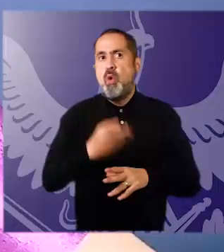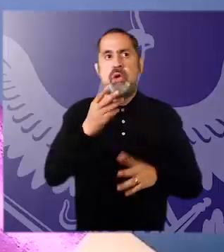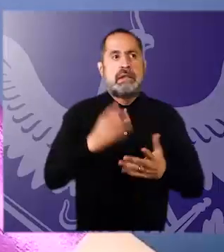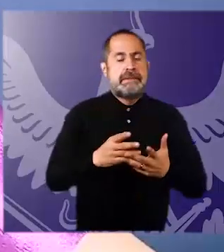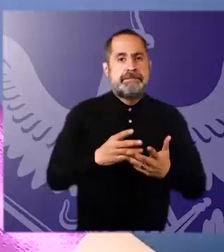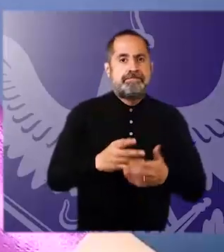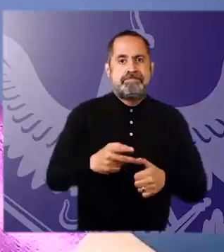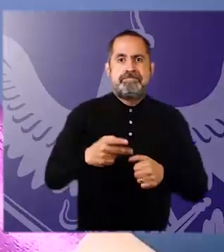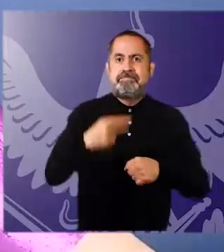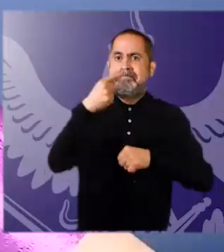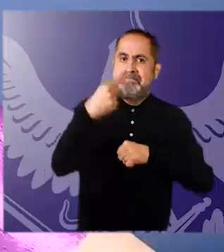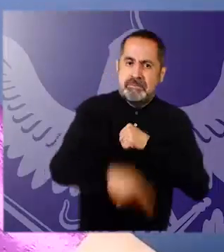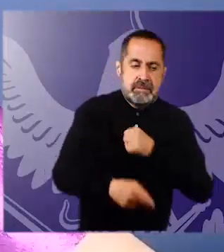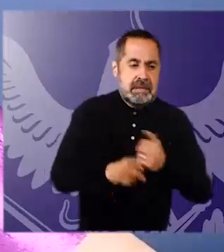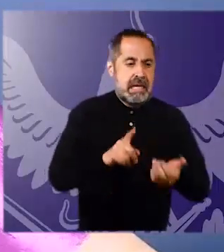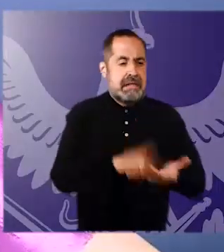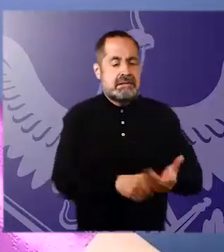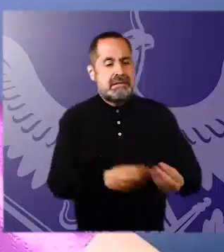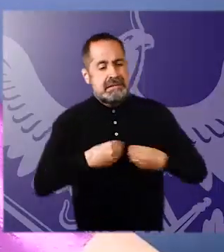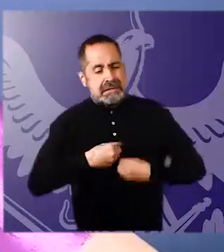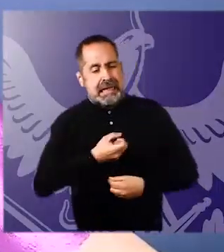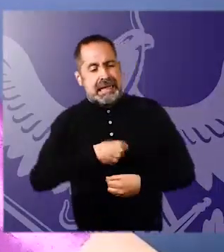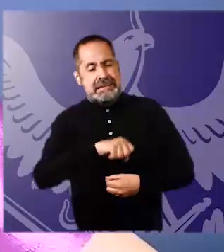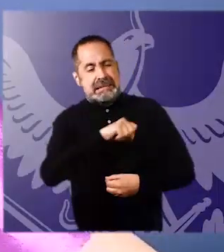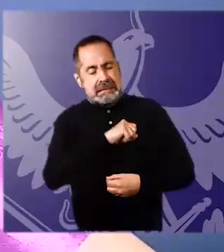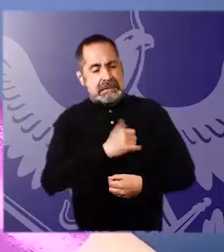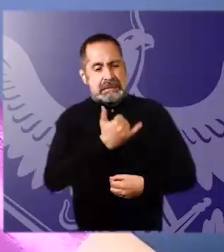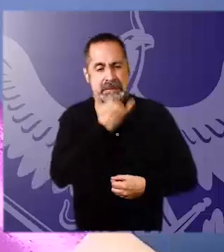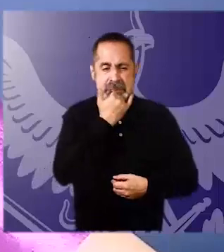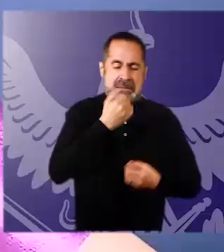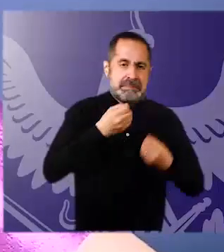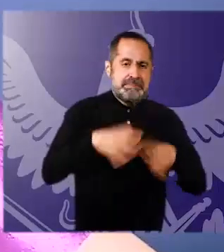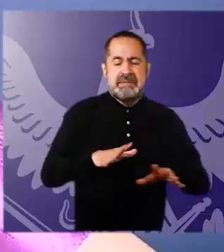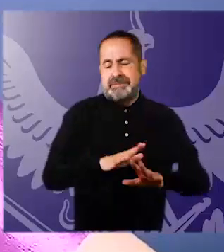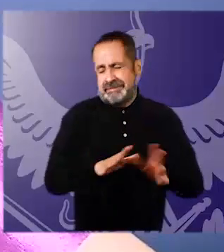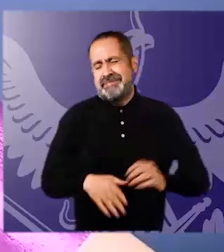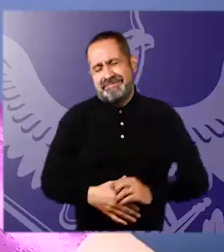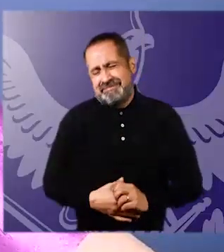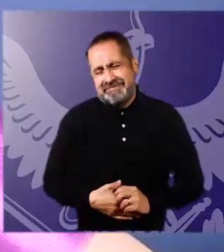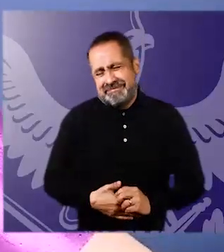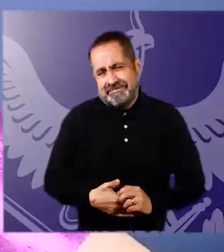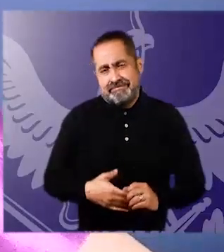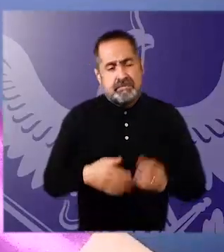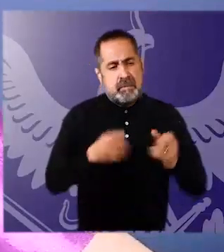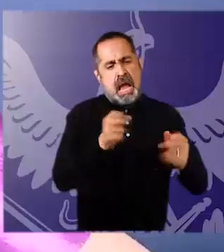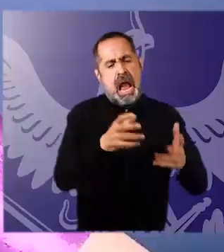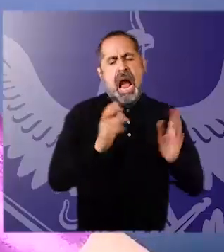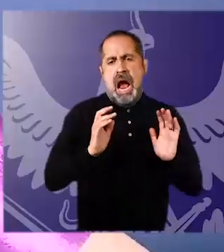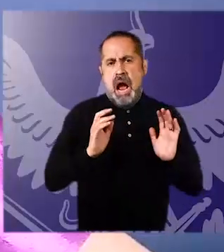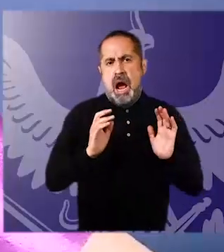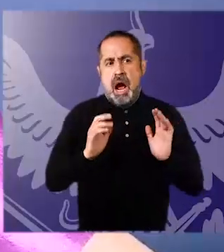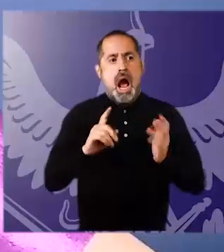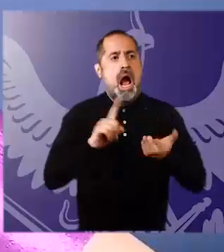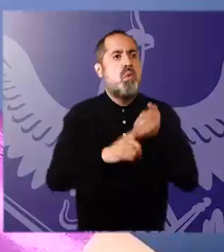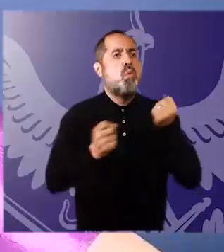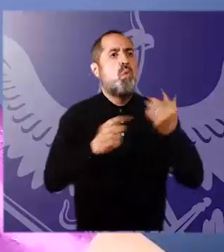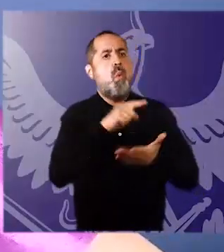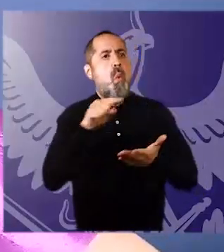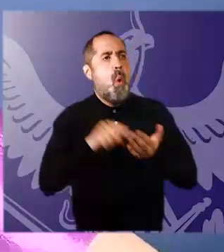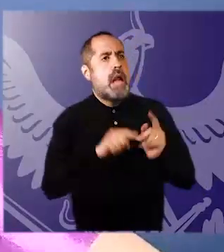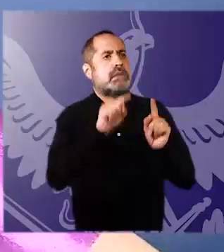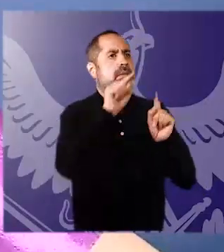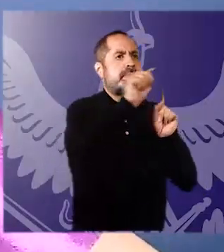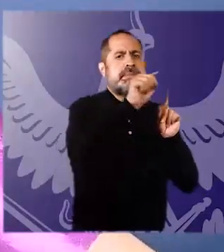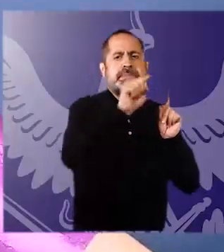más nocivos en la salud integral de niñas y adolescentes. Sí hay